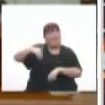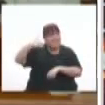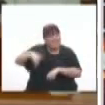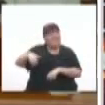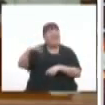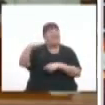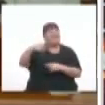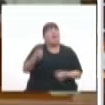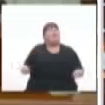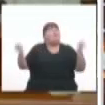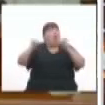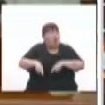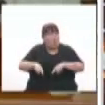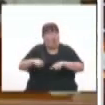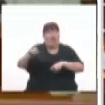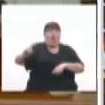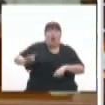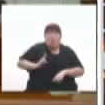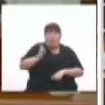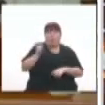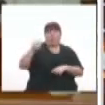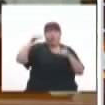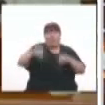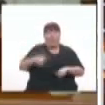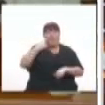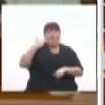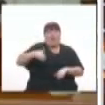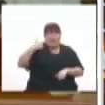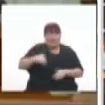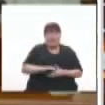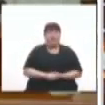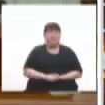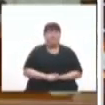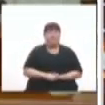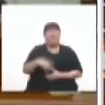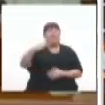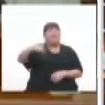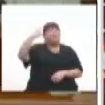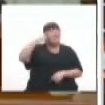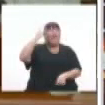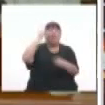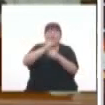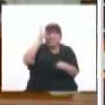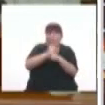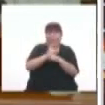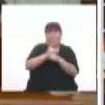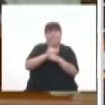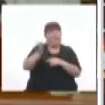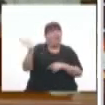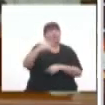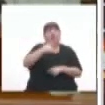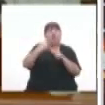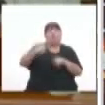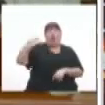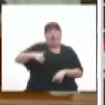momento también se fue achicando eh se fue reformando en base a las intenciones de los gobernadores y también de